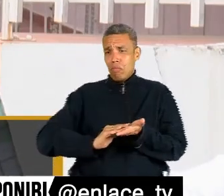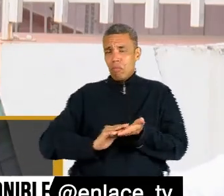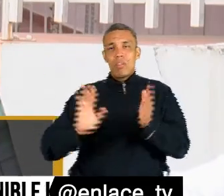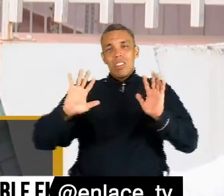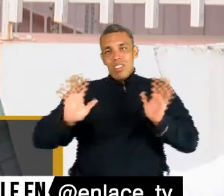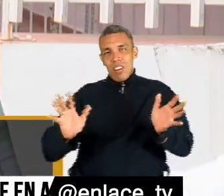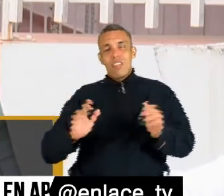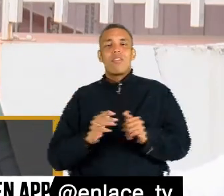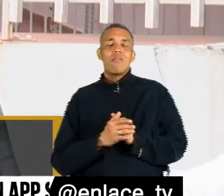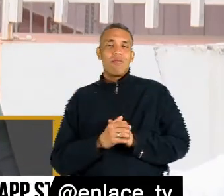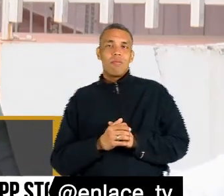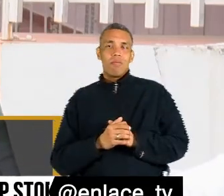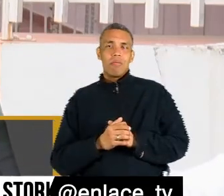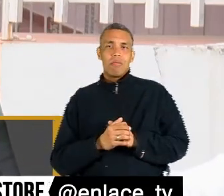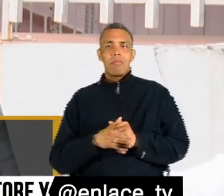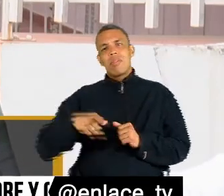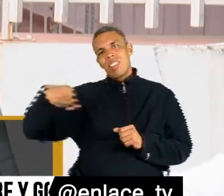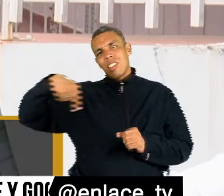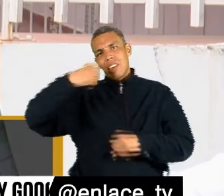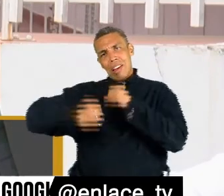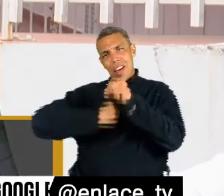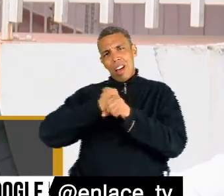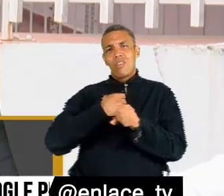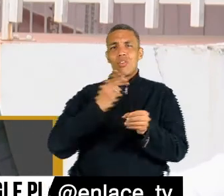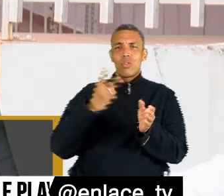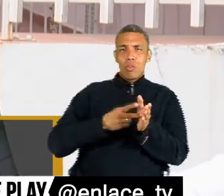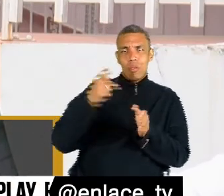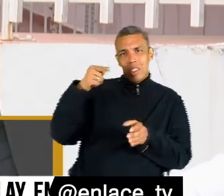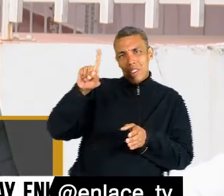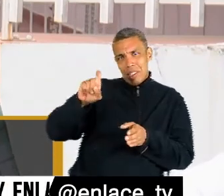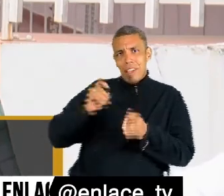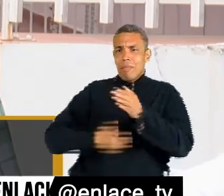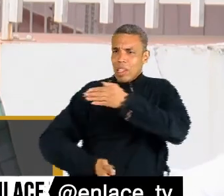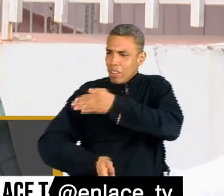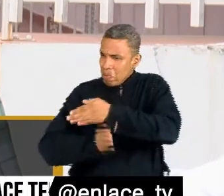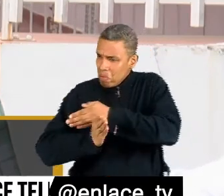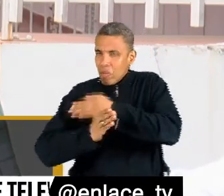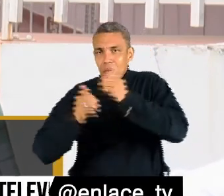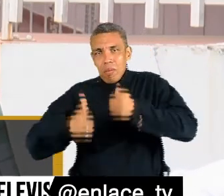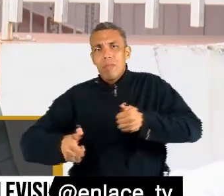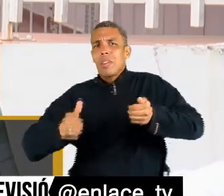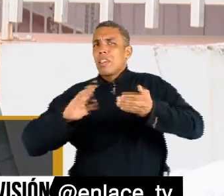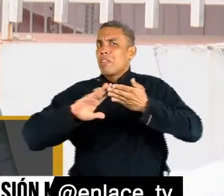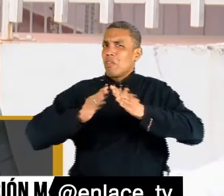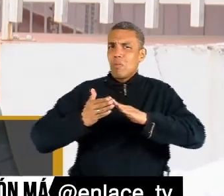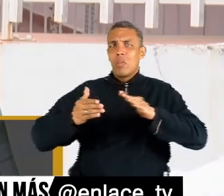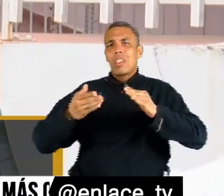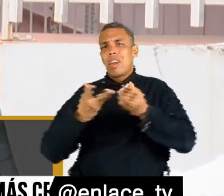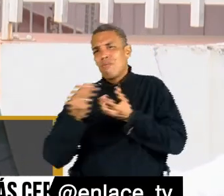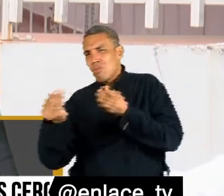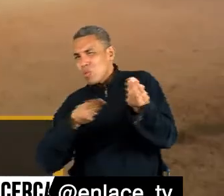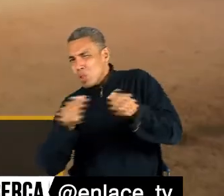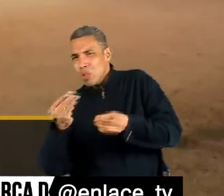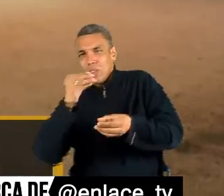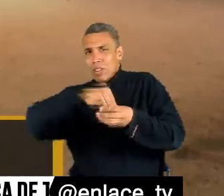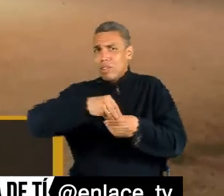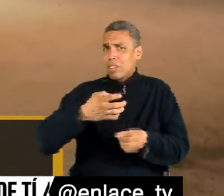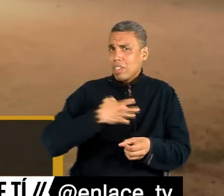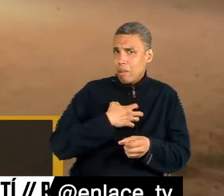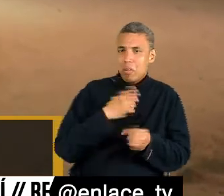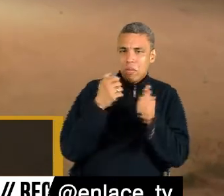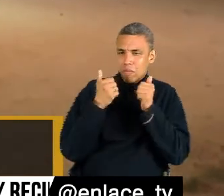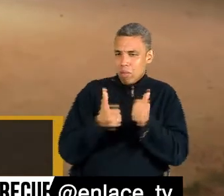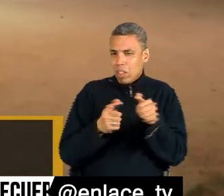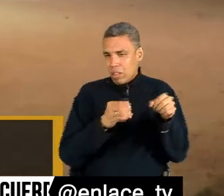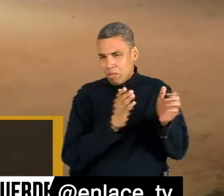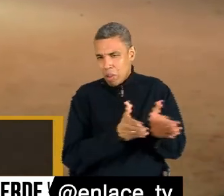fin el término, la gente tuvo un buen comportamiento, la gente se portó muy bien y así estamos invitándolo para el próximo torneo. En el